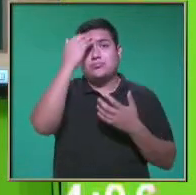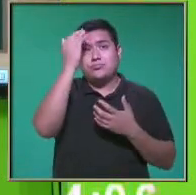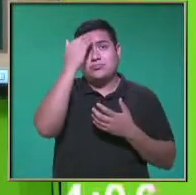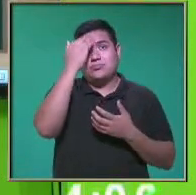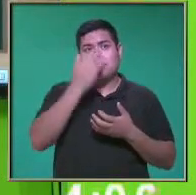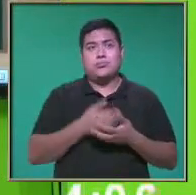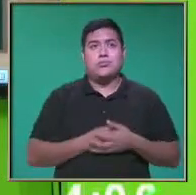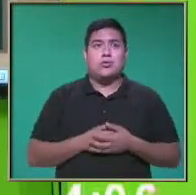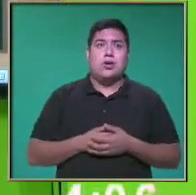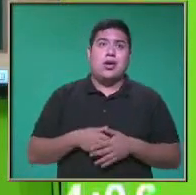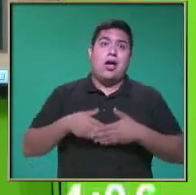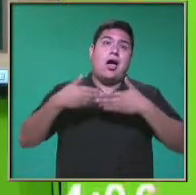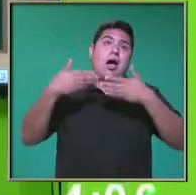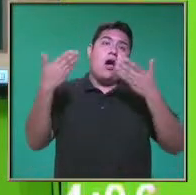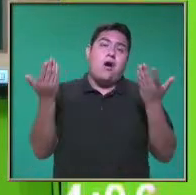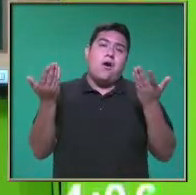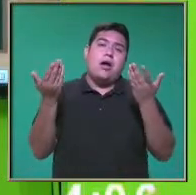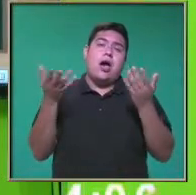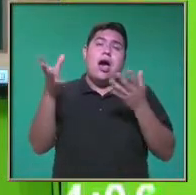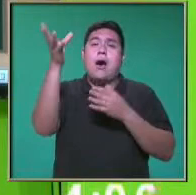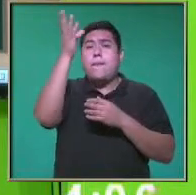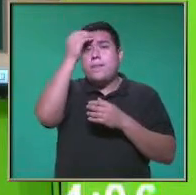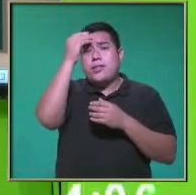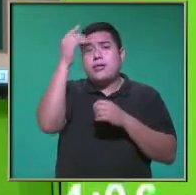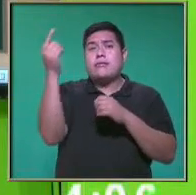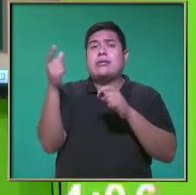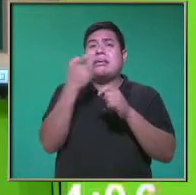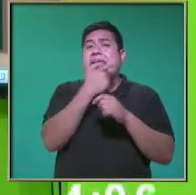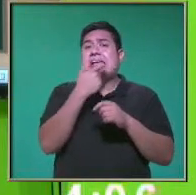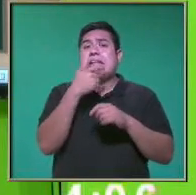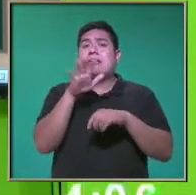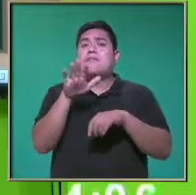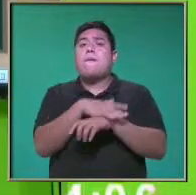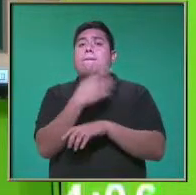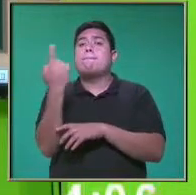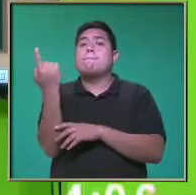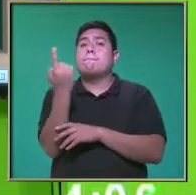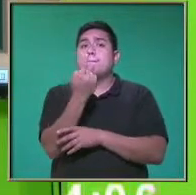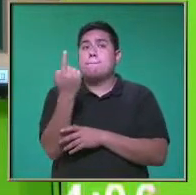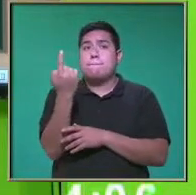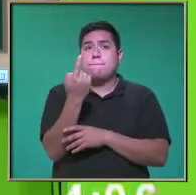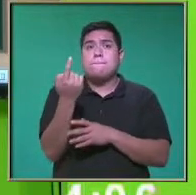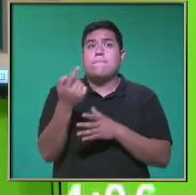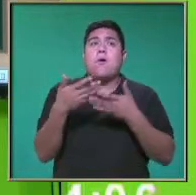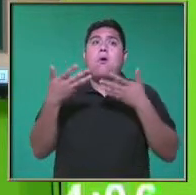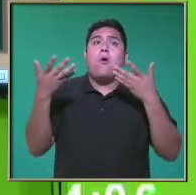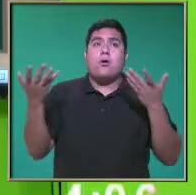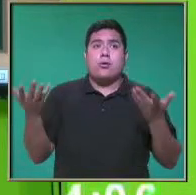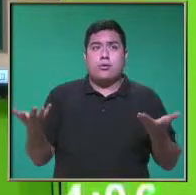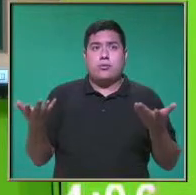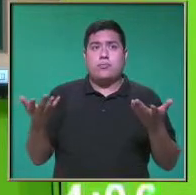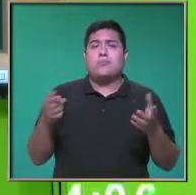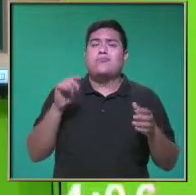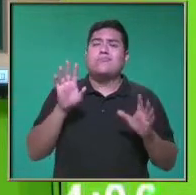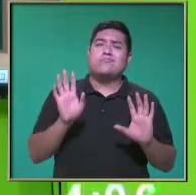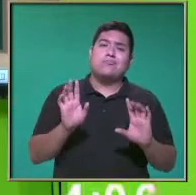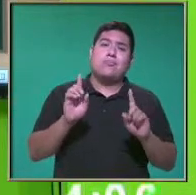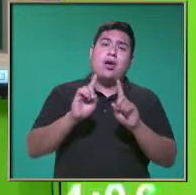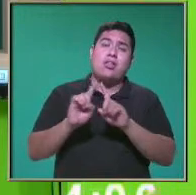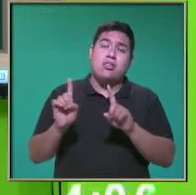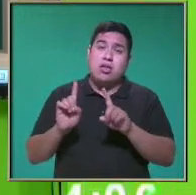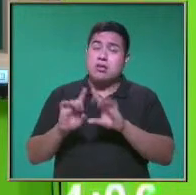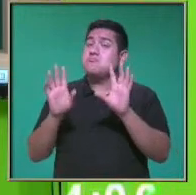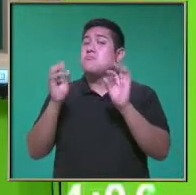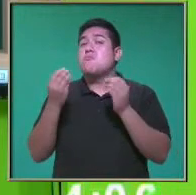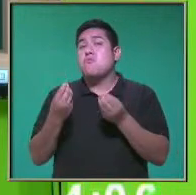I need to learn English? ¿Por qué necesito aprender inglés? There are a lot of reasons, and we need to learn English because it is too